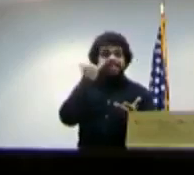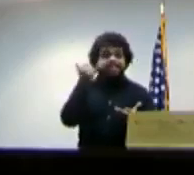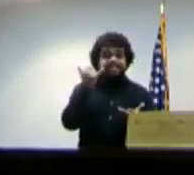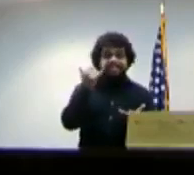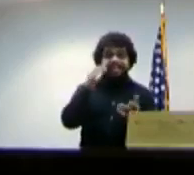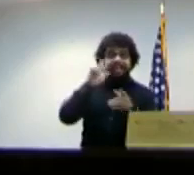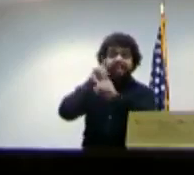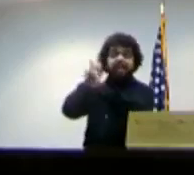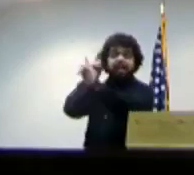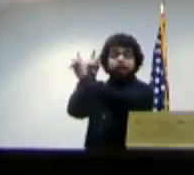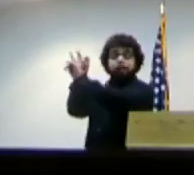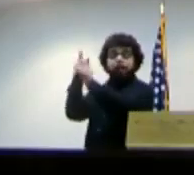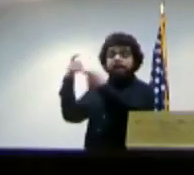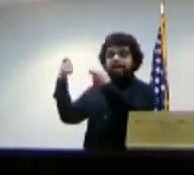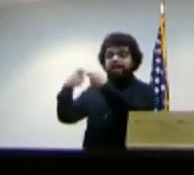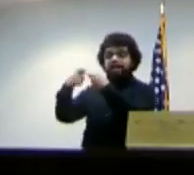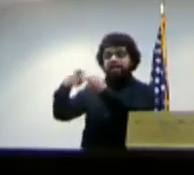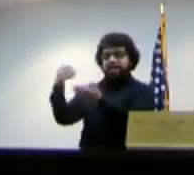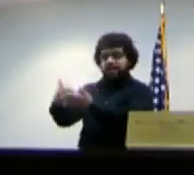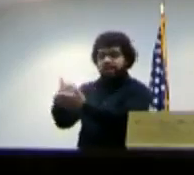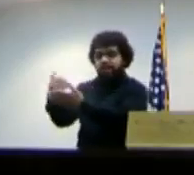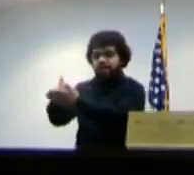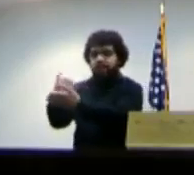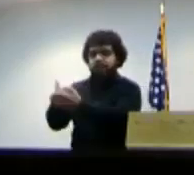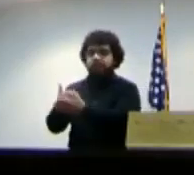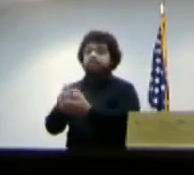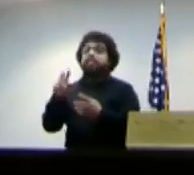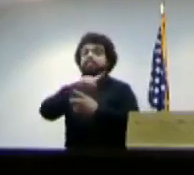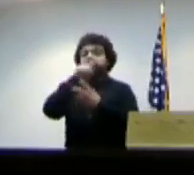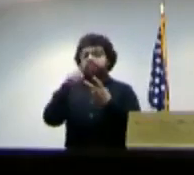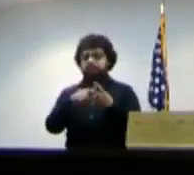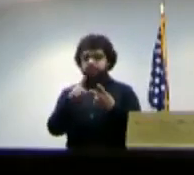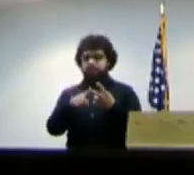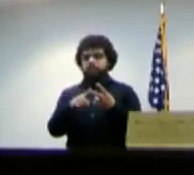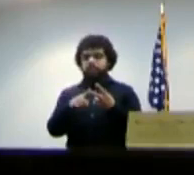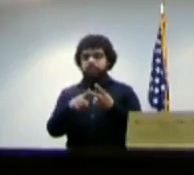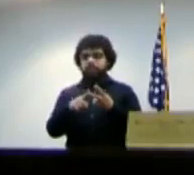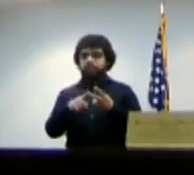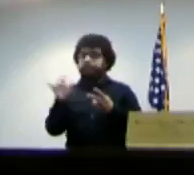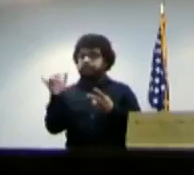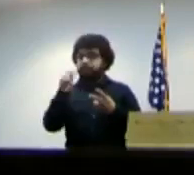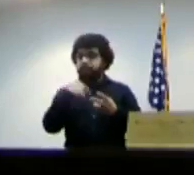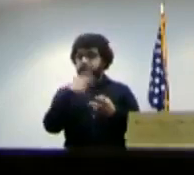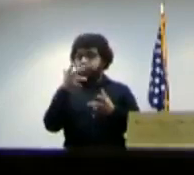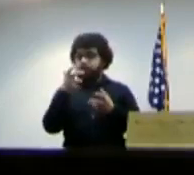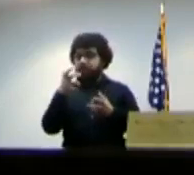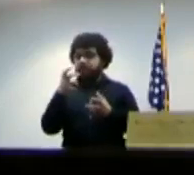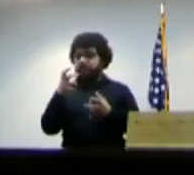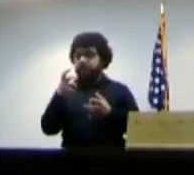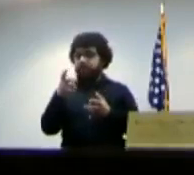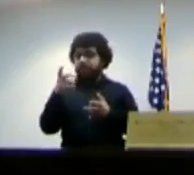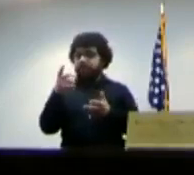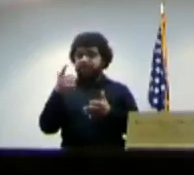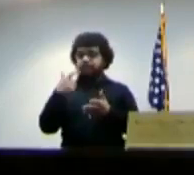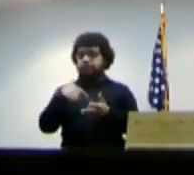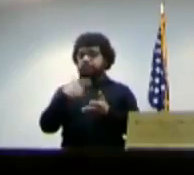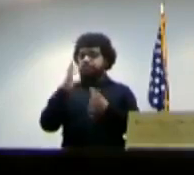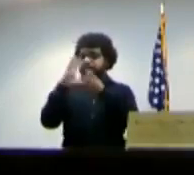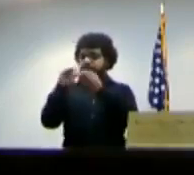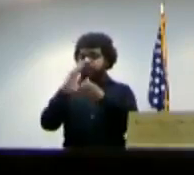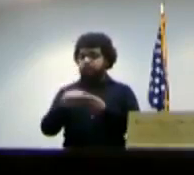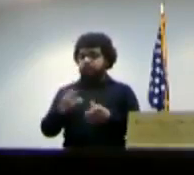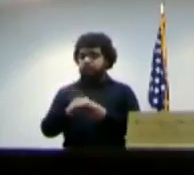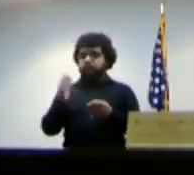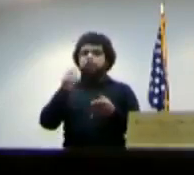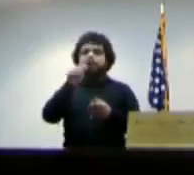renovable? En segundo lugar, después que me conteste eso, quiero que también empecemos a hablar de dónde estamos en esa privatización. Adelante.